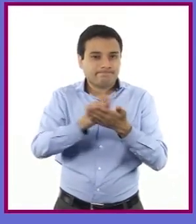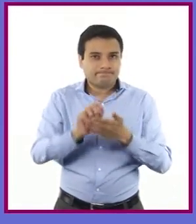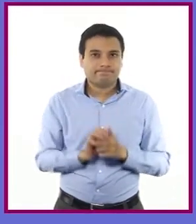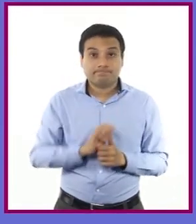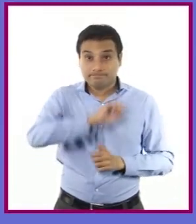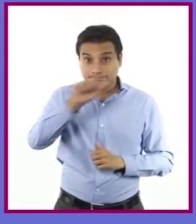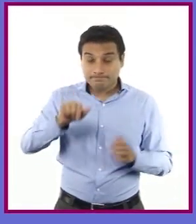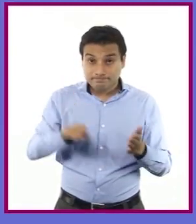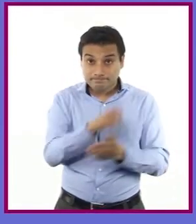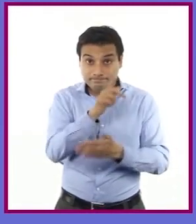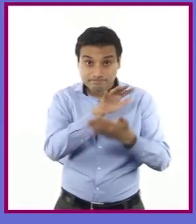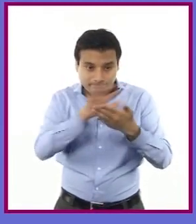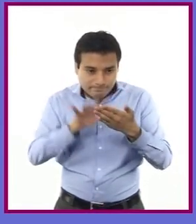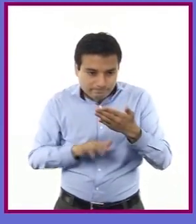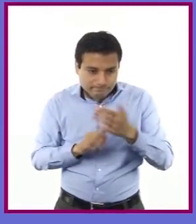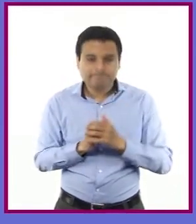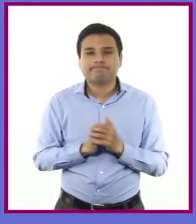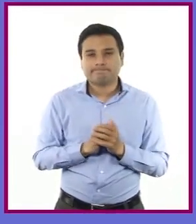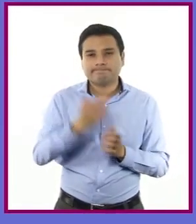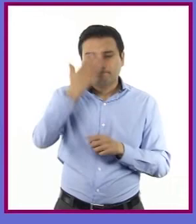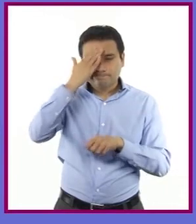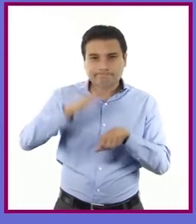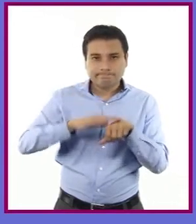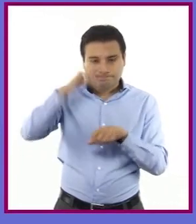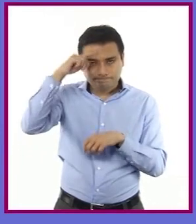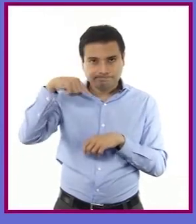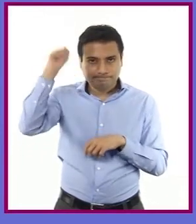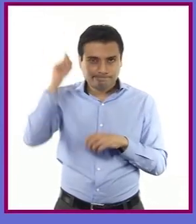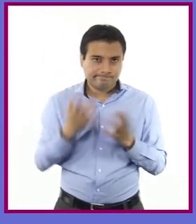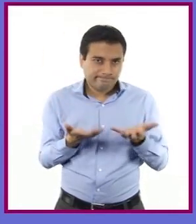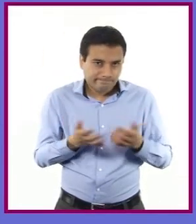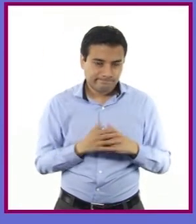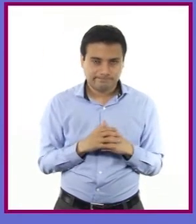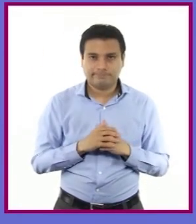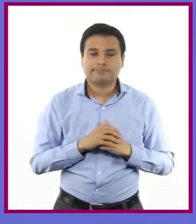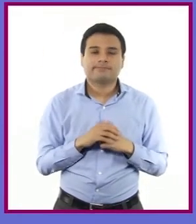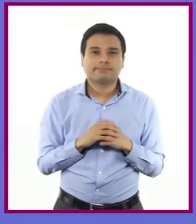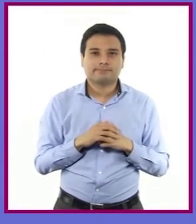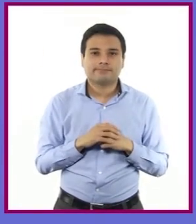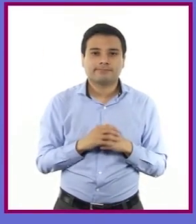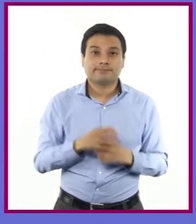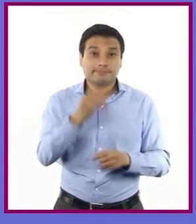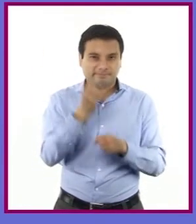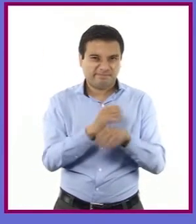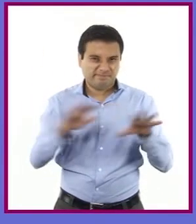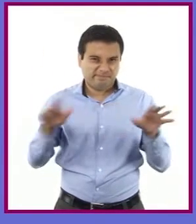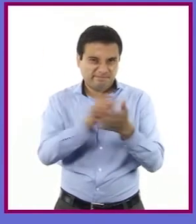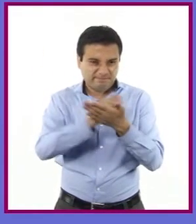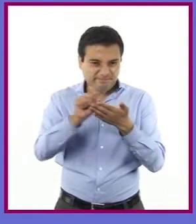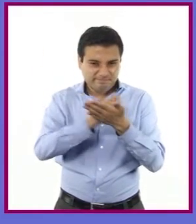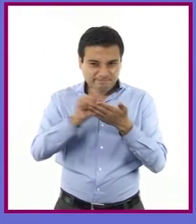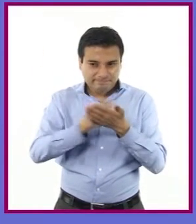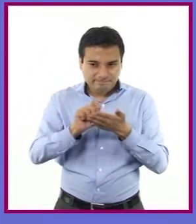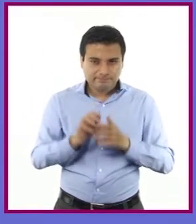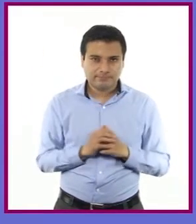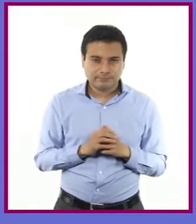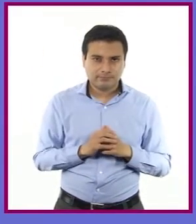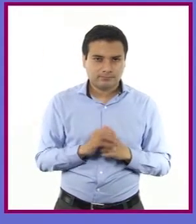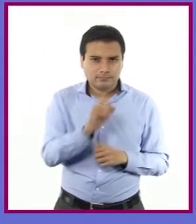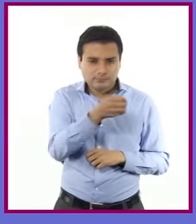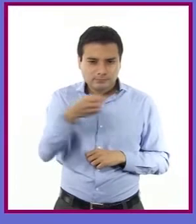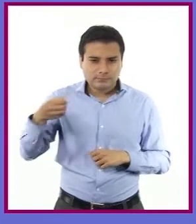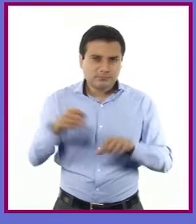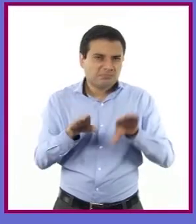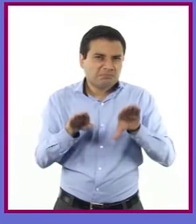subrayó, se puede recordar el contenido del texto leído. La información subrayada se puede organizar